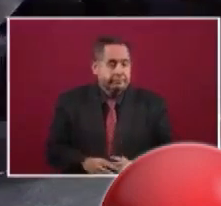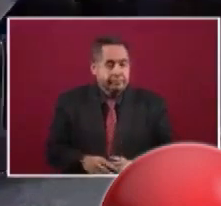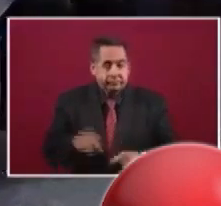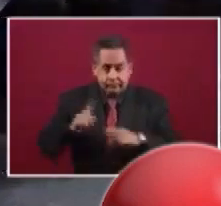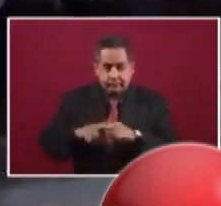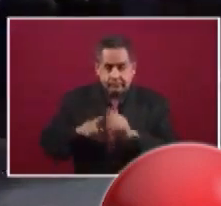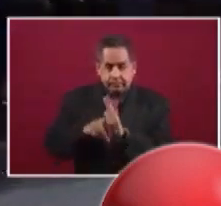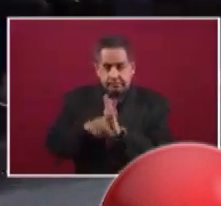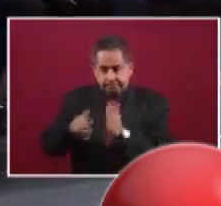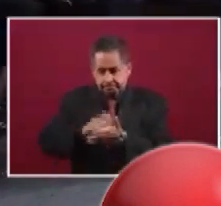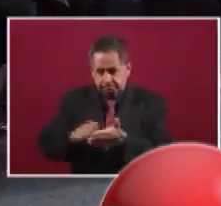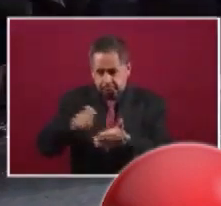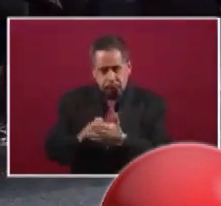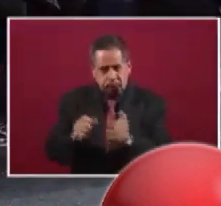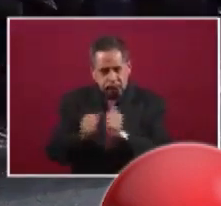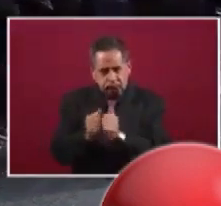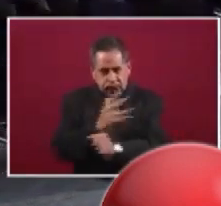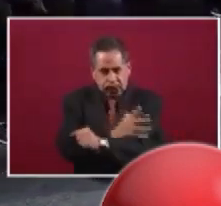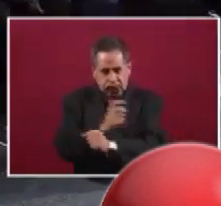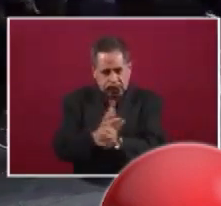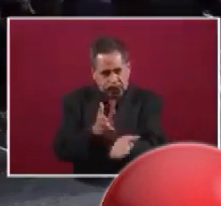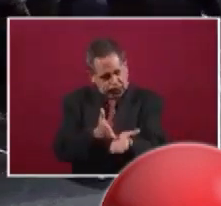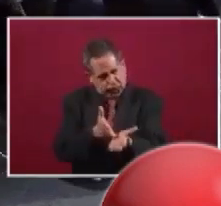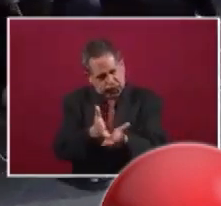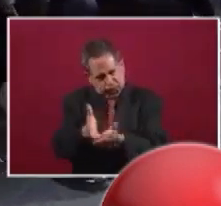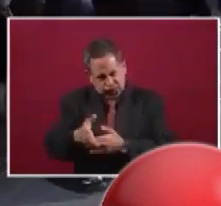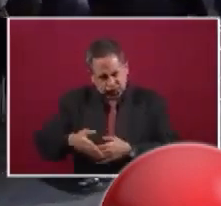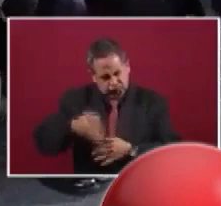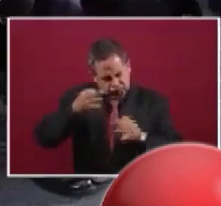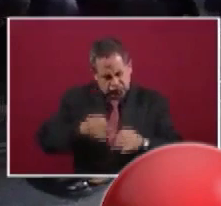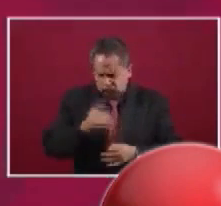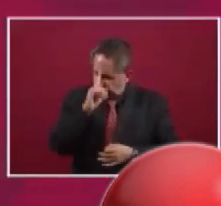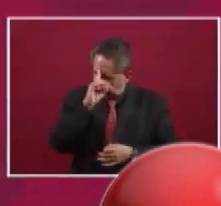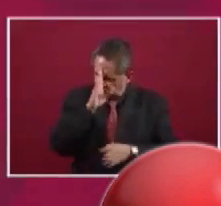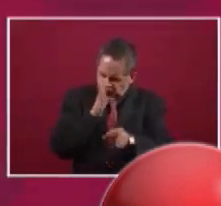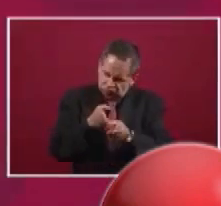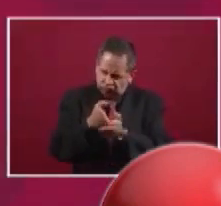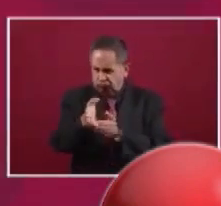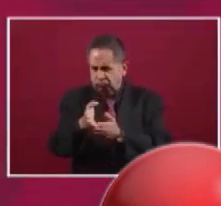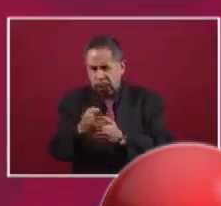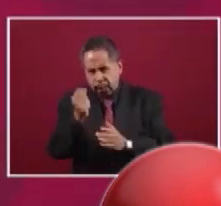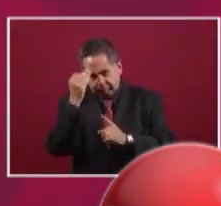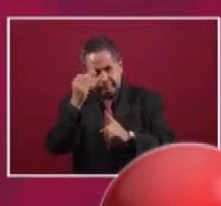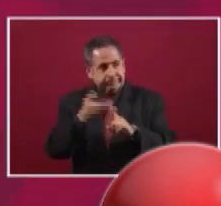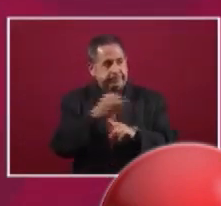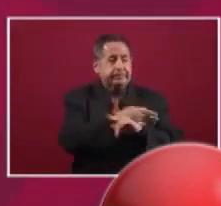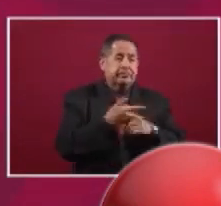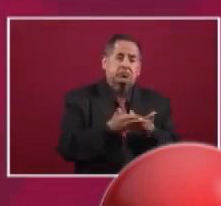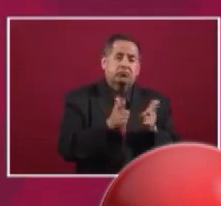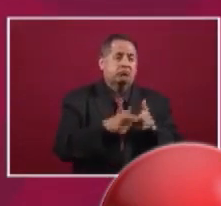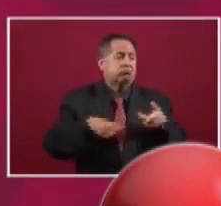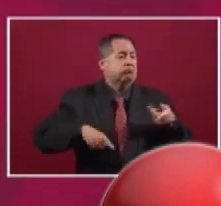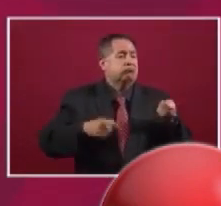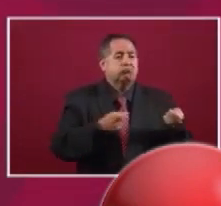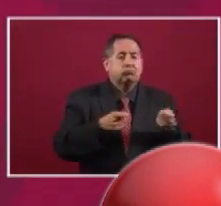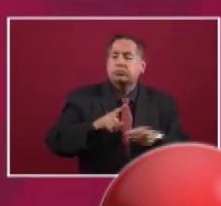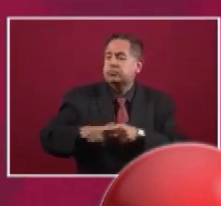que actuaron con rectitud en todo el periodo neoliberal.